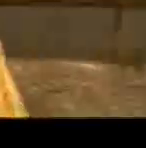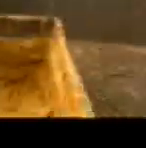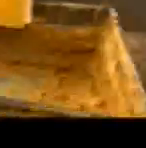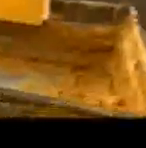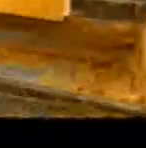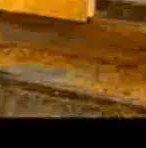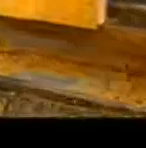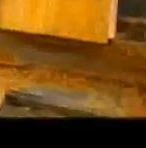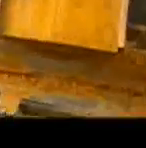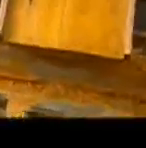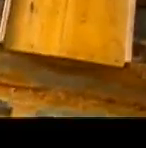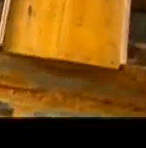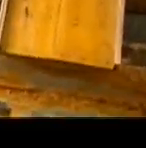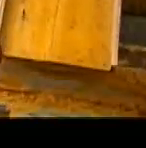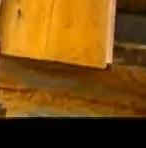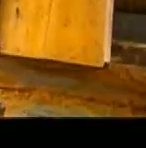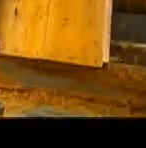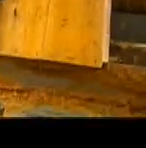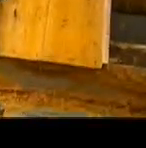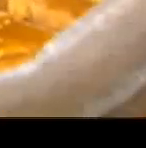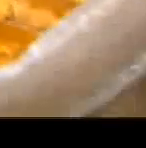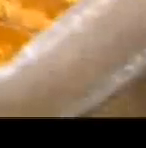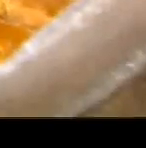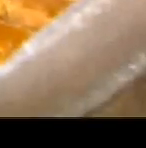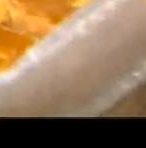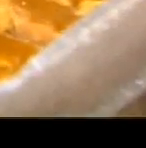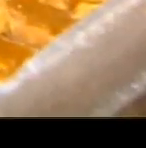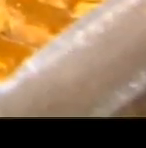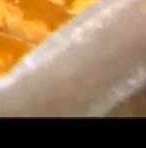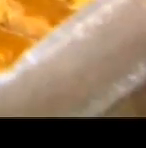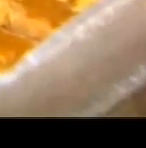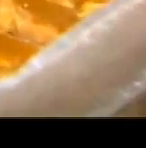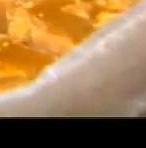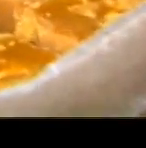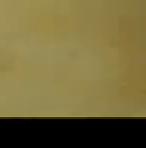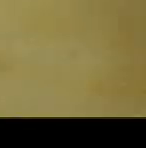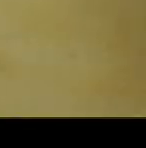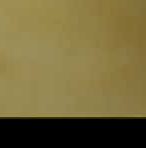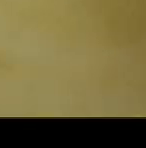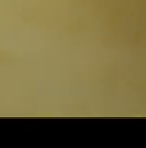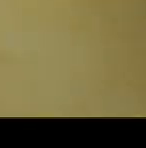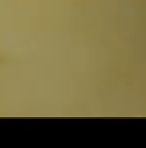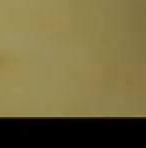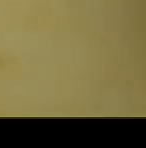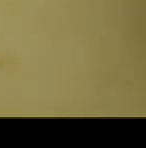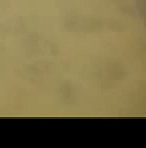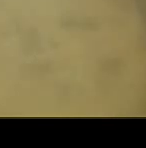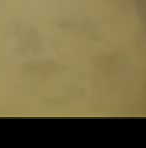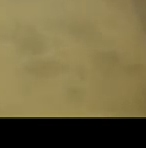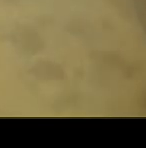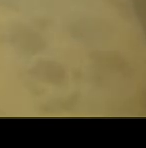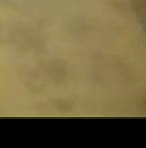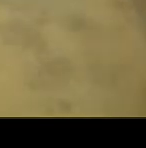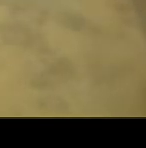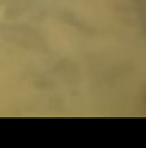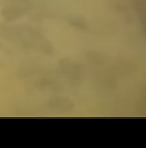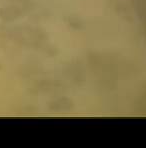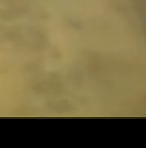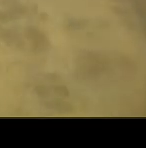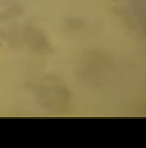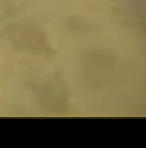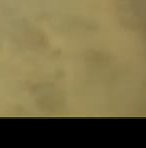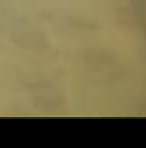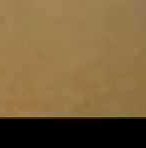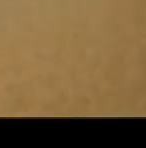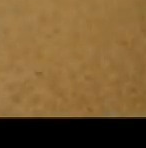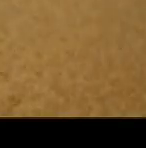tenemos la generosidad de que la miel nos puede dar un punto para lo que es el santo, otro punto para lo que es